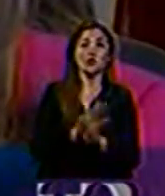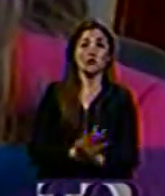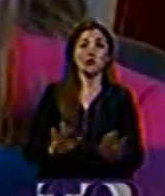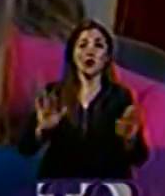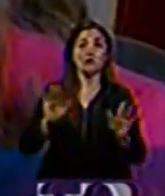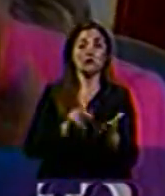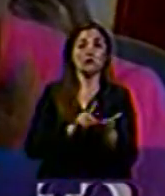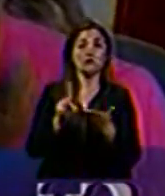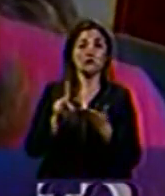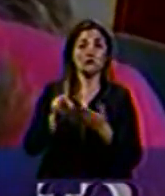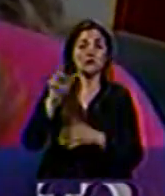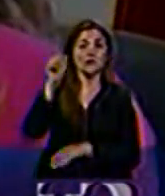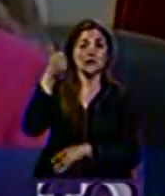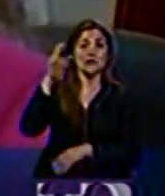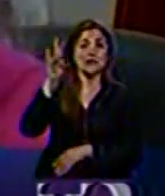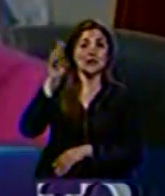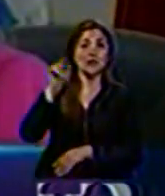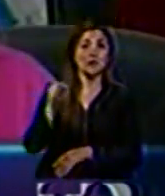ha pagado hasta